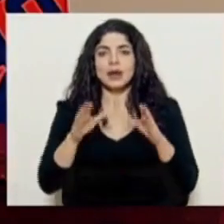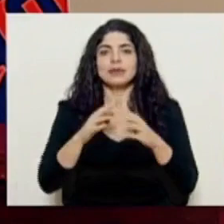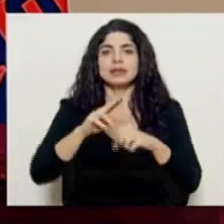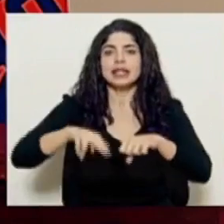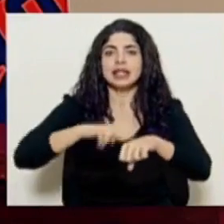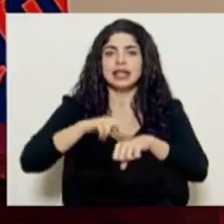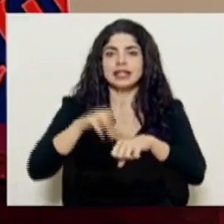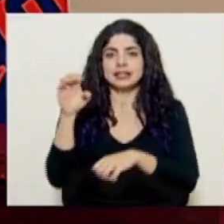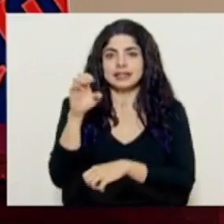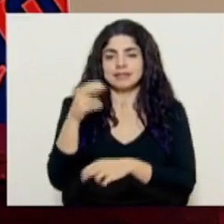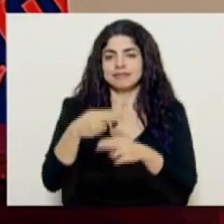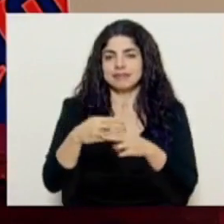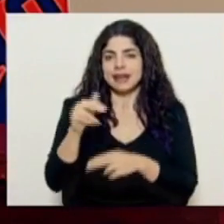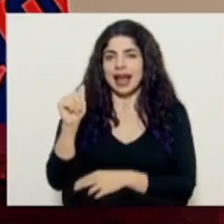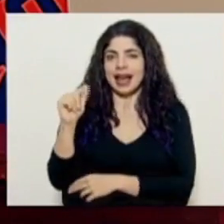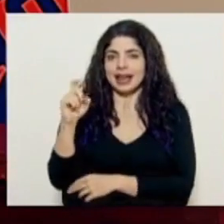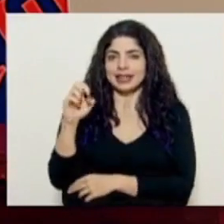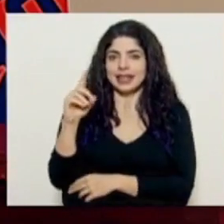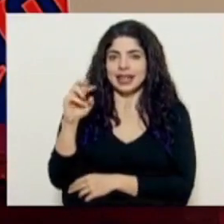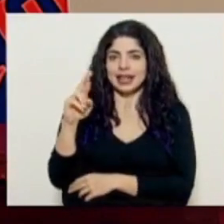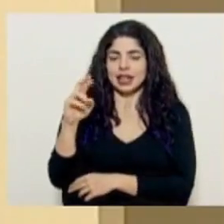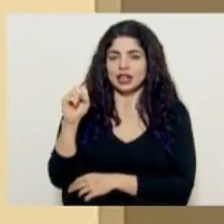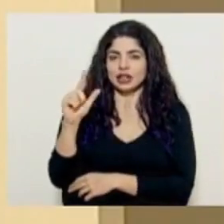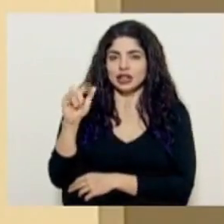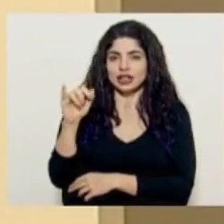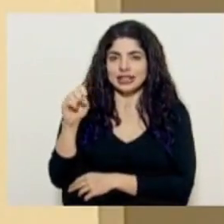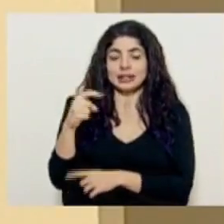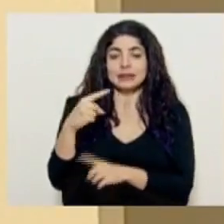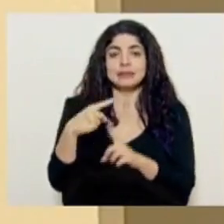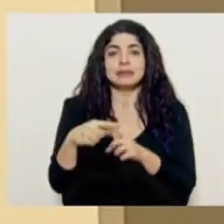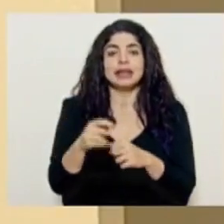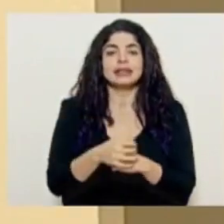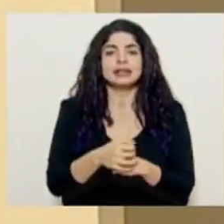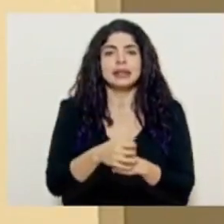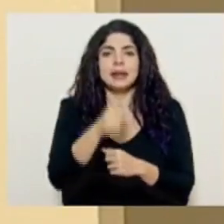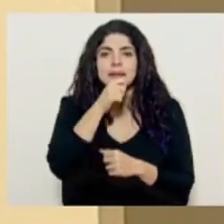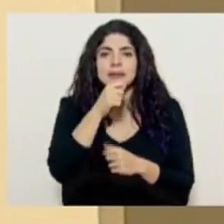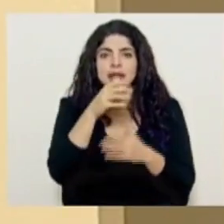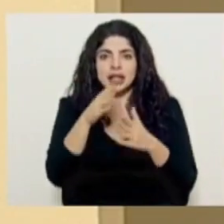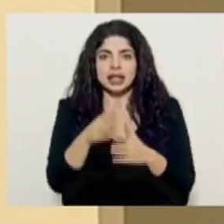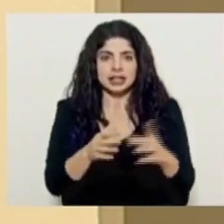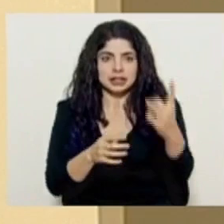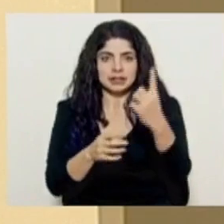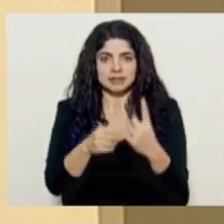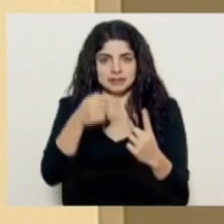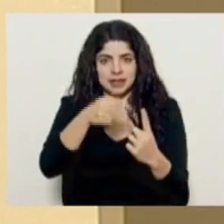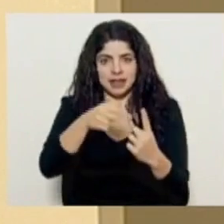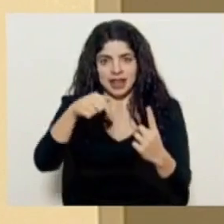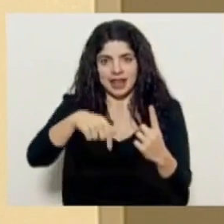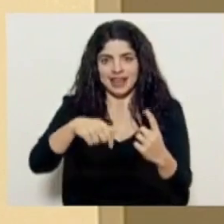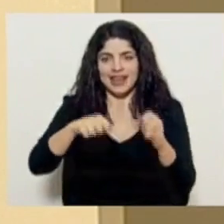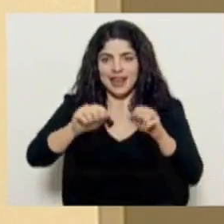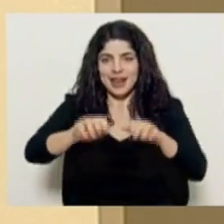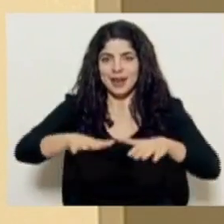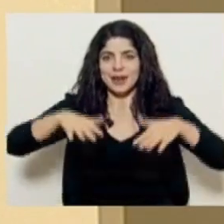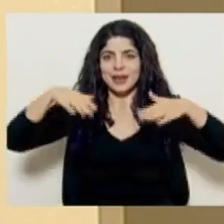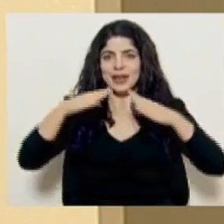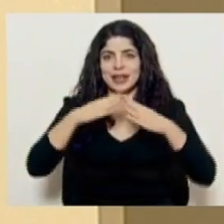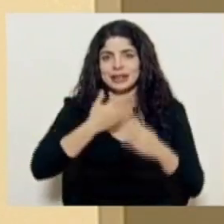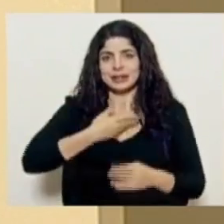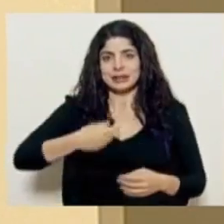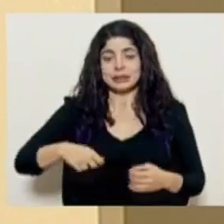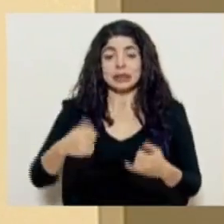de Emergencias, el señor Alexander Solís, y también al colega que nos acompaña desde el auditorio de Casa Presidencial.